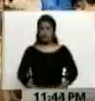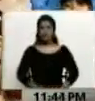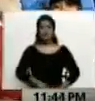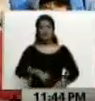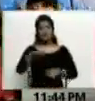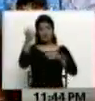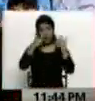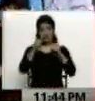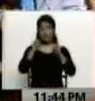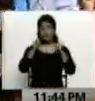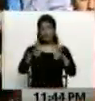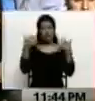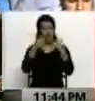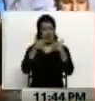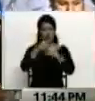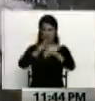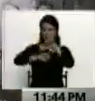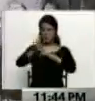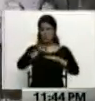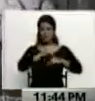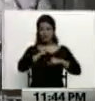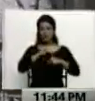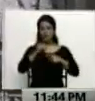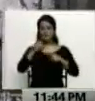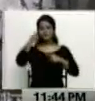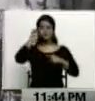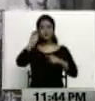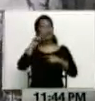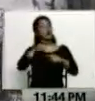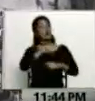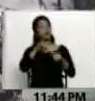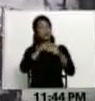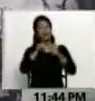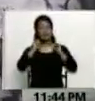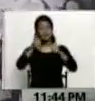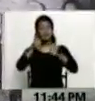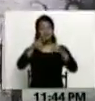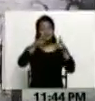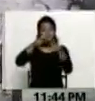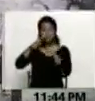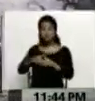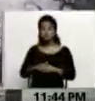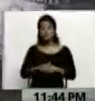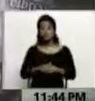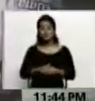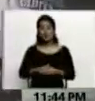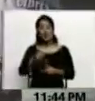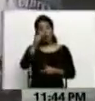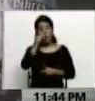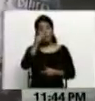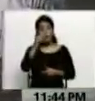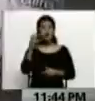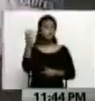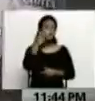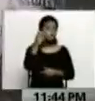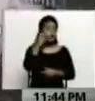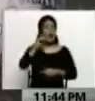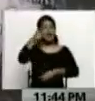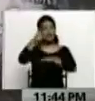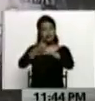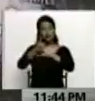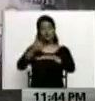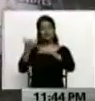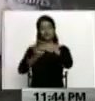atención Chávez empezó la guerra contra el latifundio comisión empezará inspecciones oaa fue director